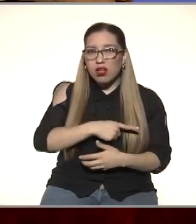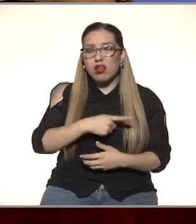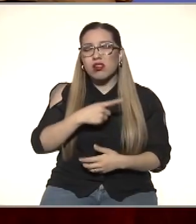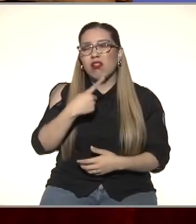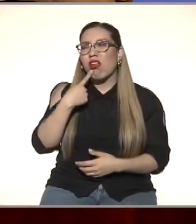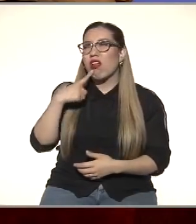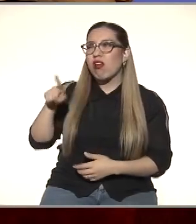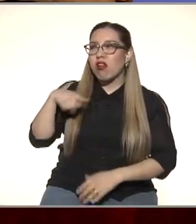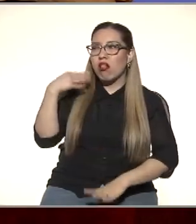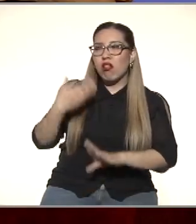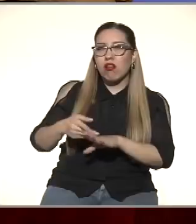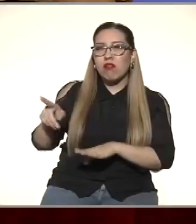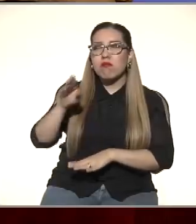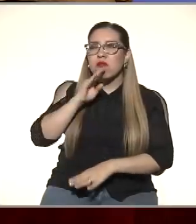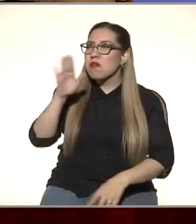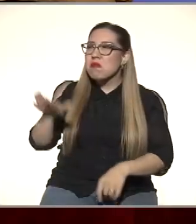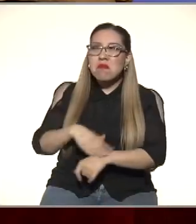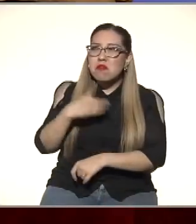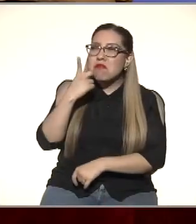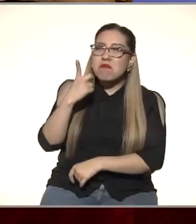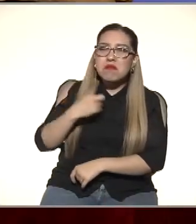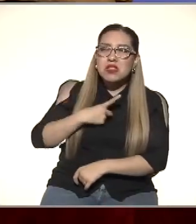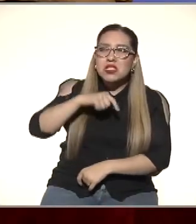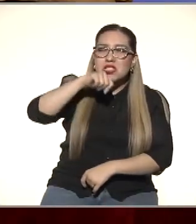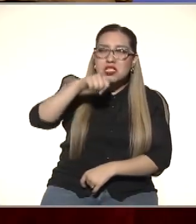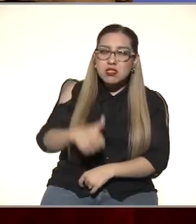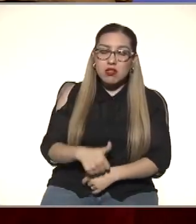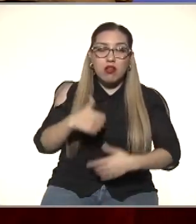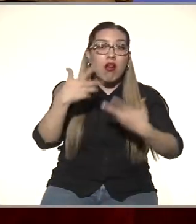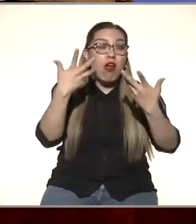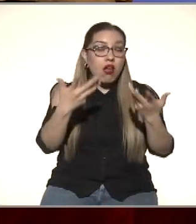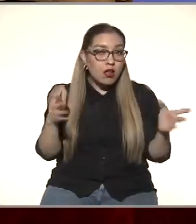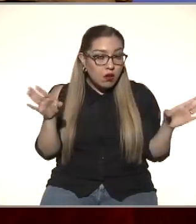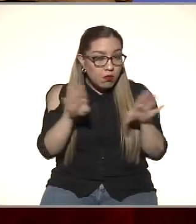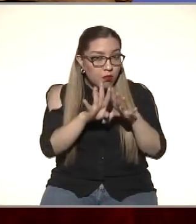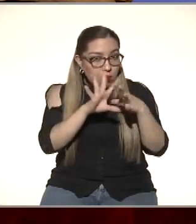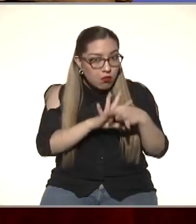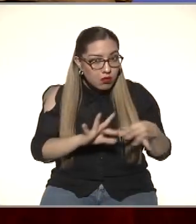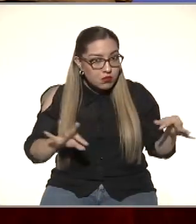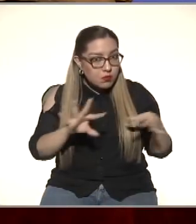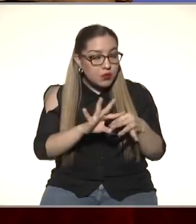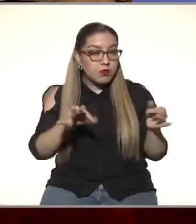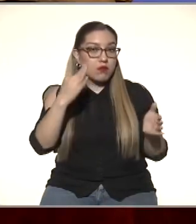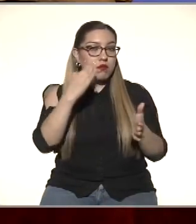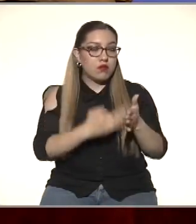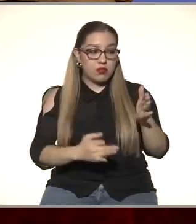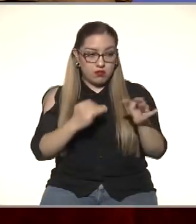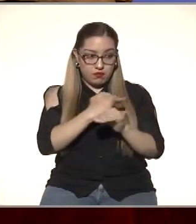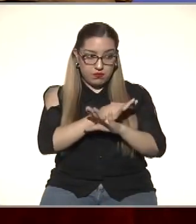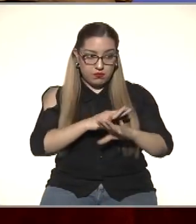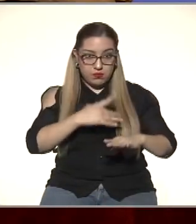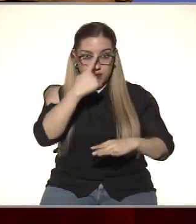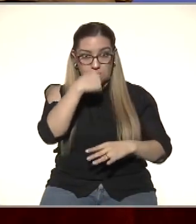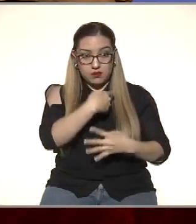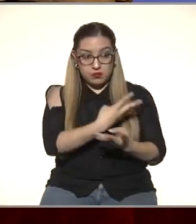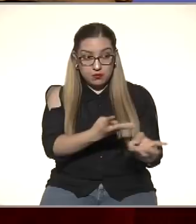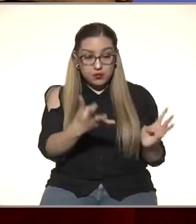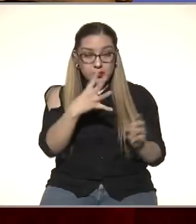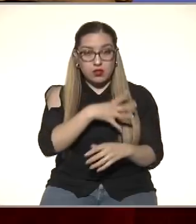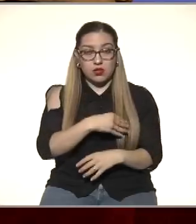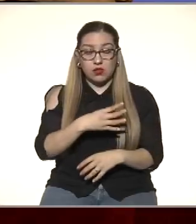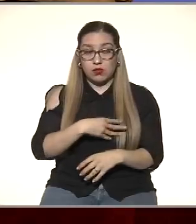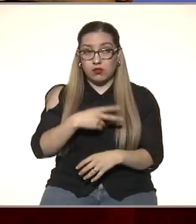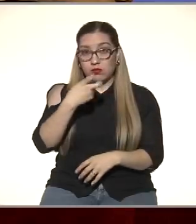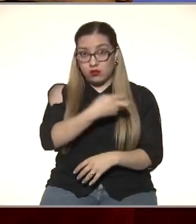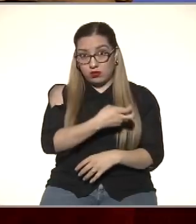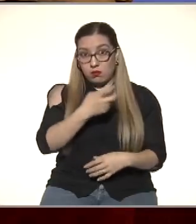nada. Entonces, ¿qué se les dice en este caso? ¿Cómo se justifica la falta de información para con los hijos? Y esto no es motivo para que